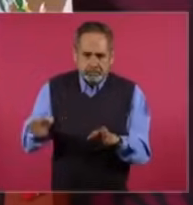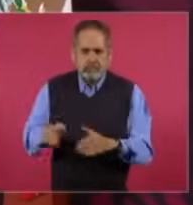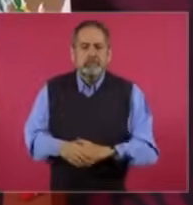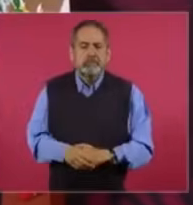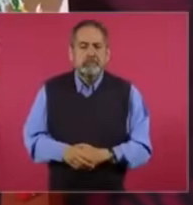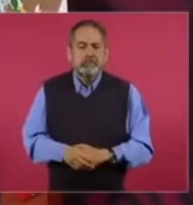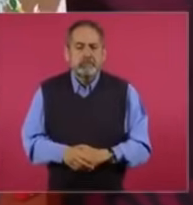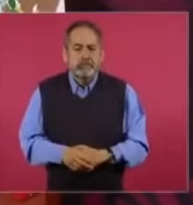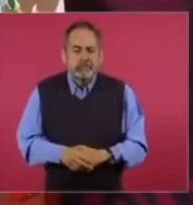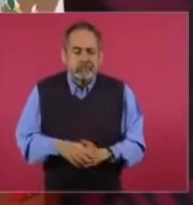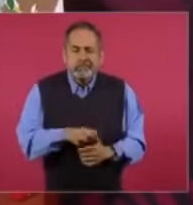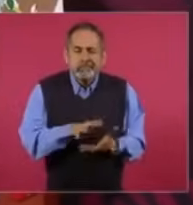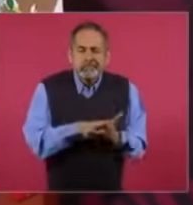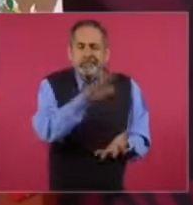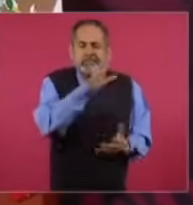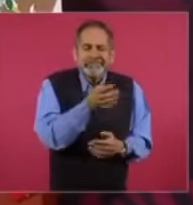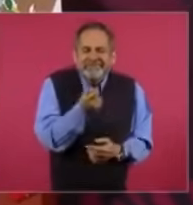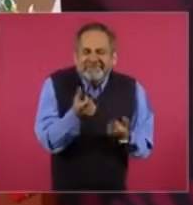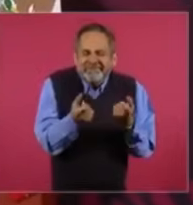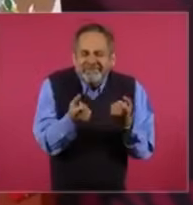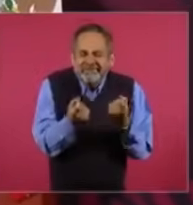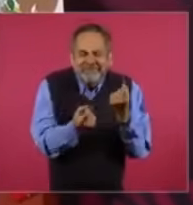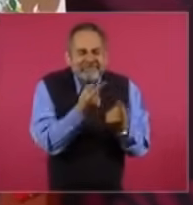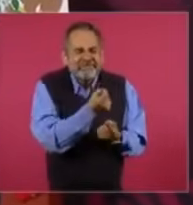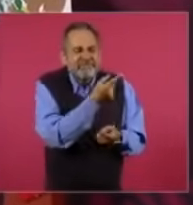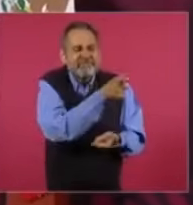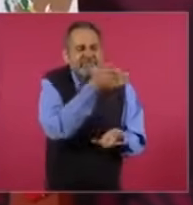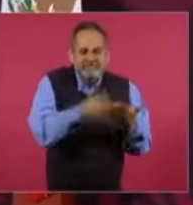o casi todos, porque todavía quedan ahí algunos.